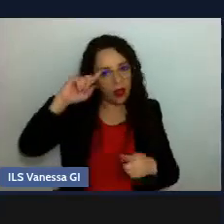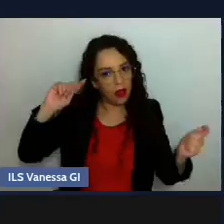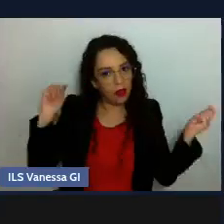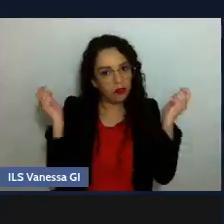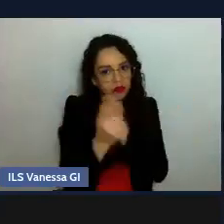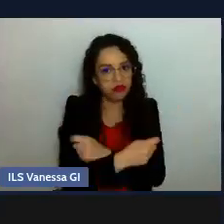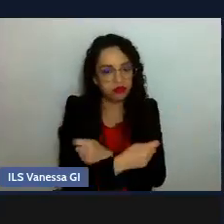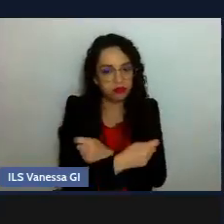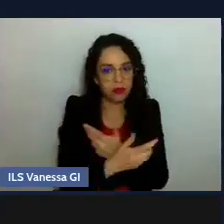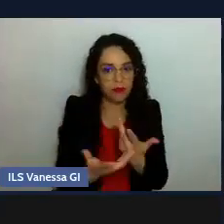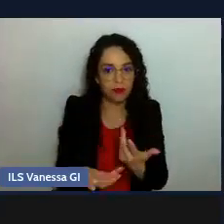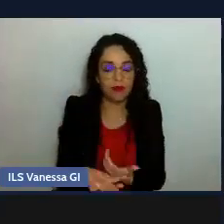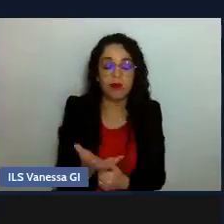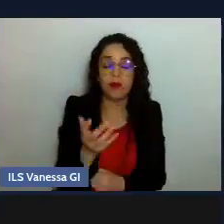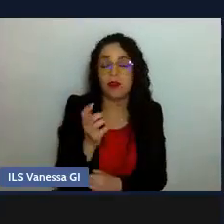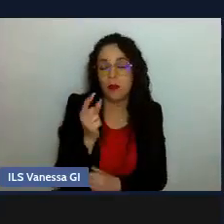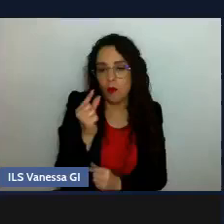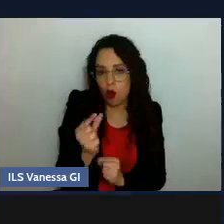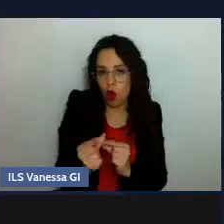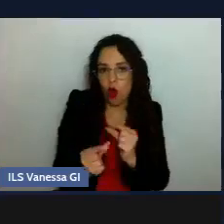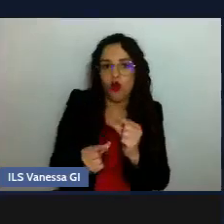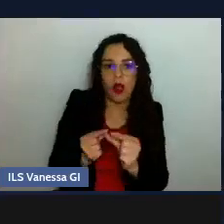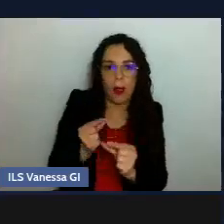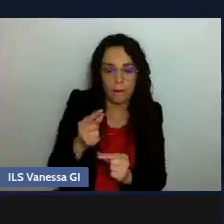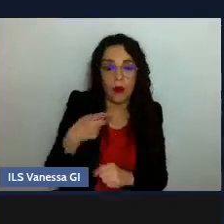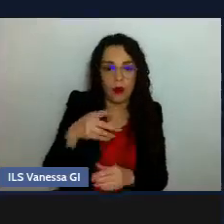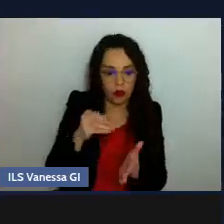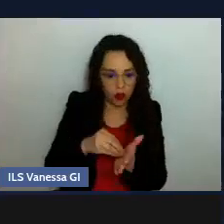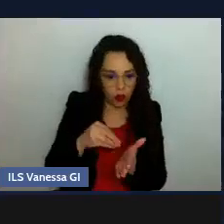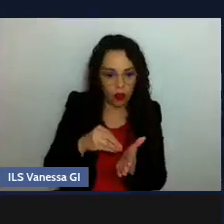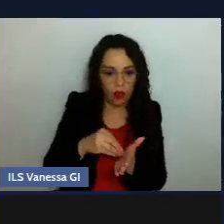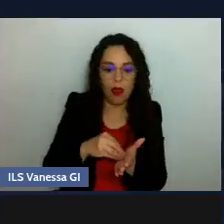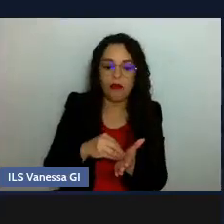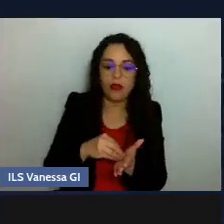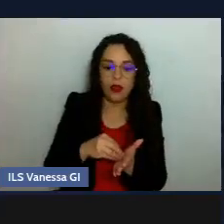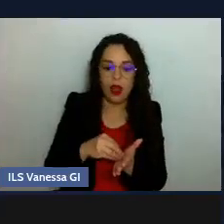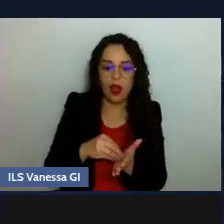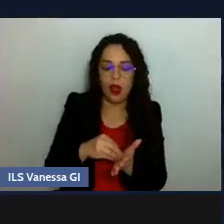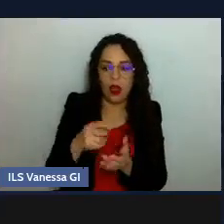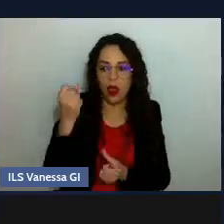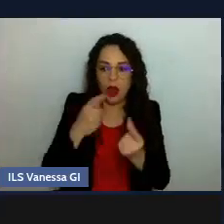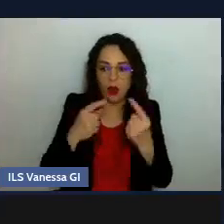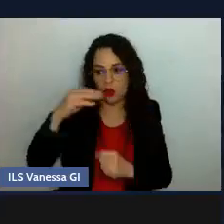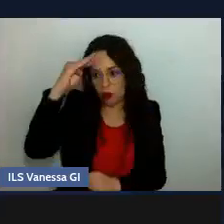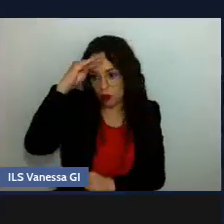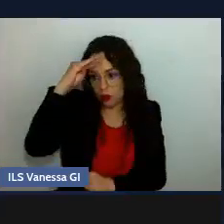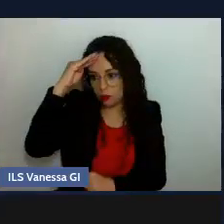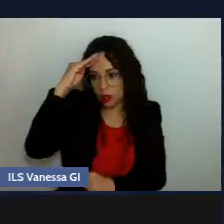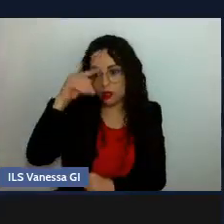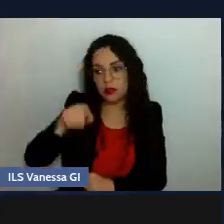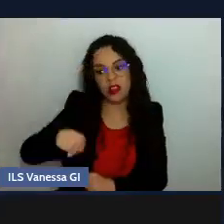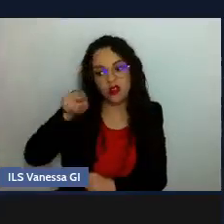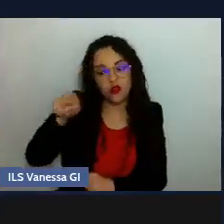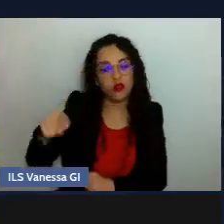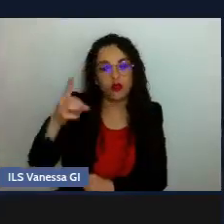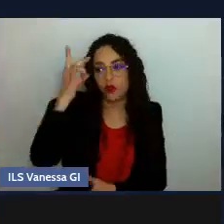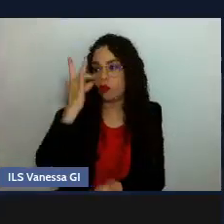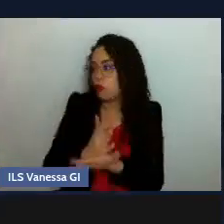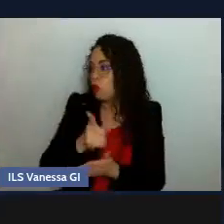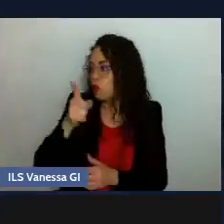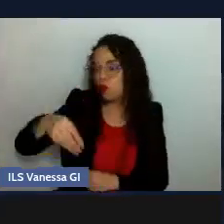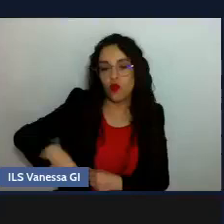avance, pero se sigue pensando todavía mucho en que la persona es responsable solamente de su salud. No, y no solamente a